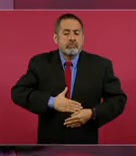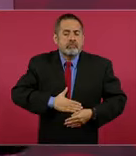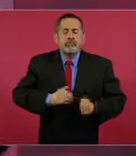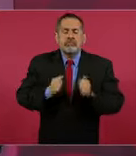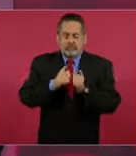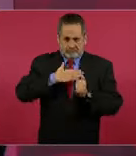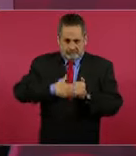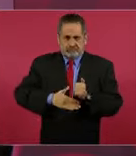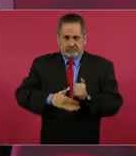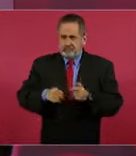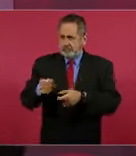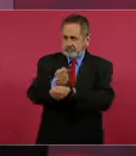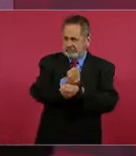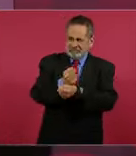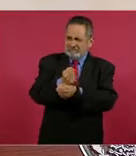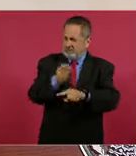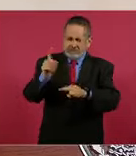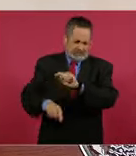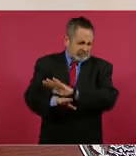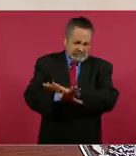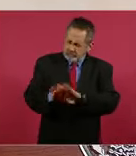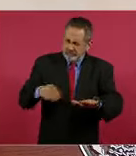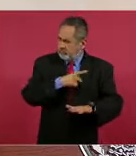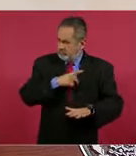por abolir la esclavitud,